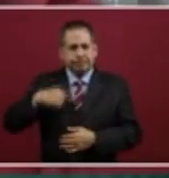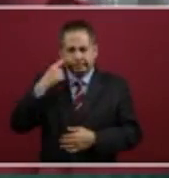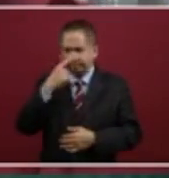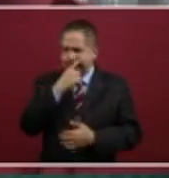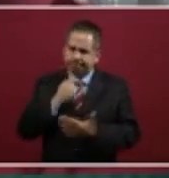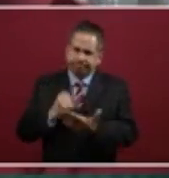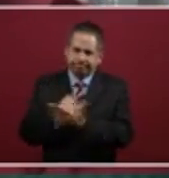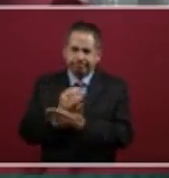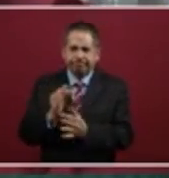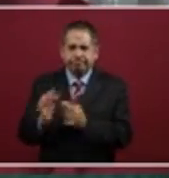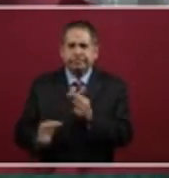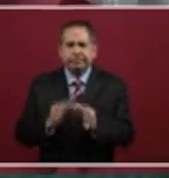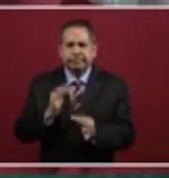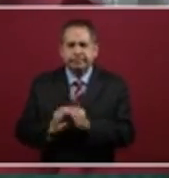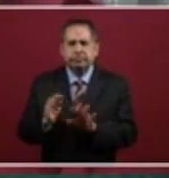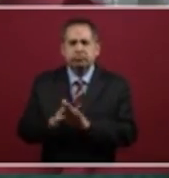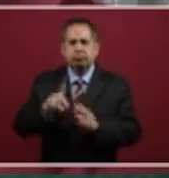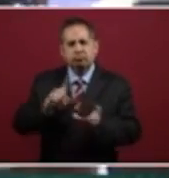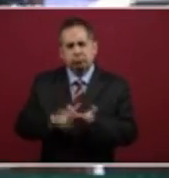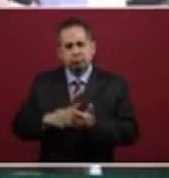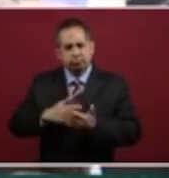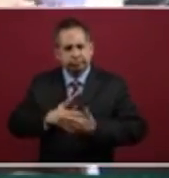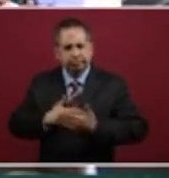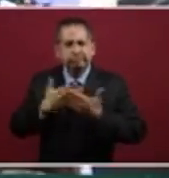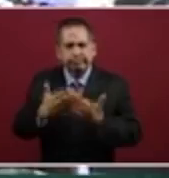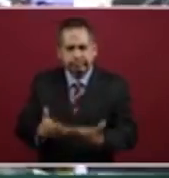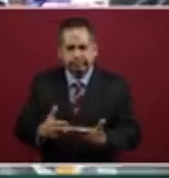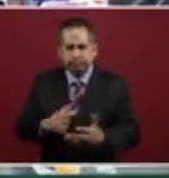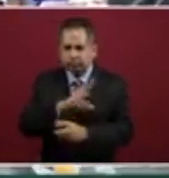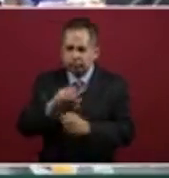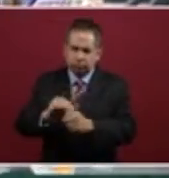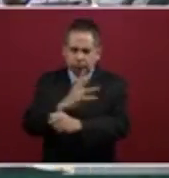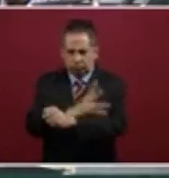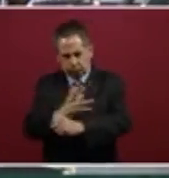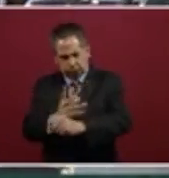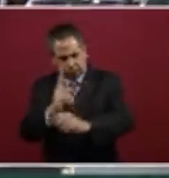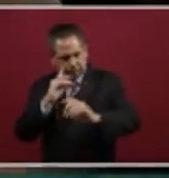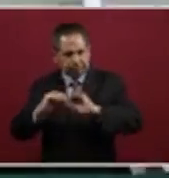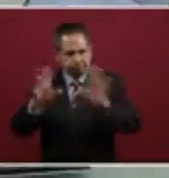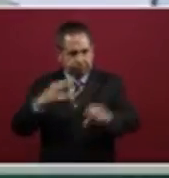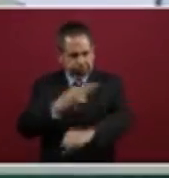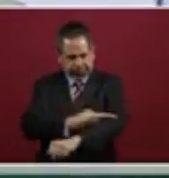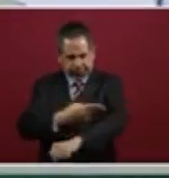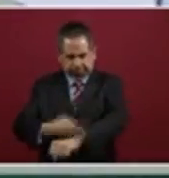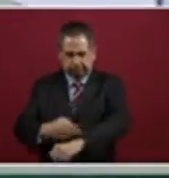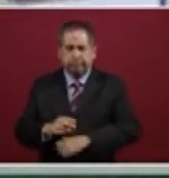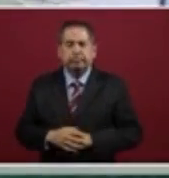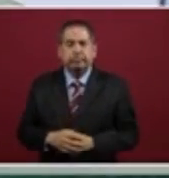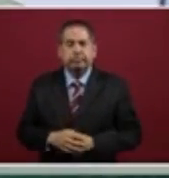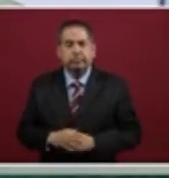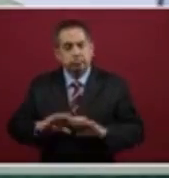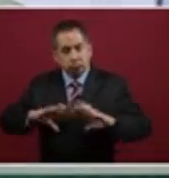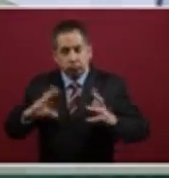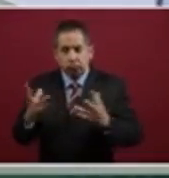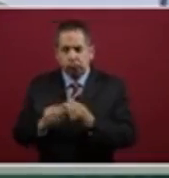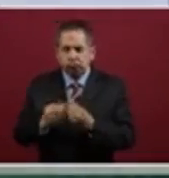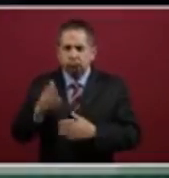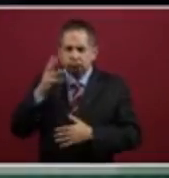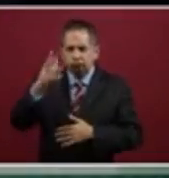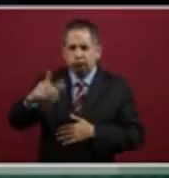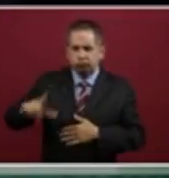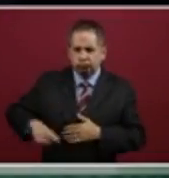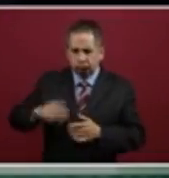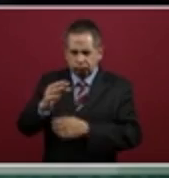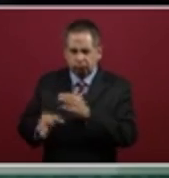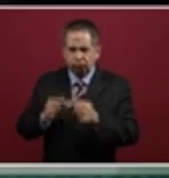de ejercer nuestro servicio a la nación con toda transparencia, con toda honestidad, juntos construiremos un gobierno de